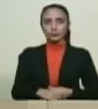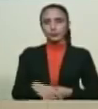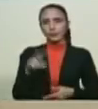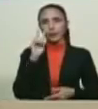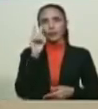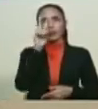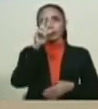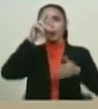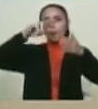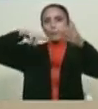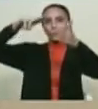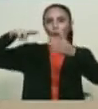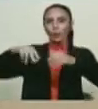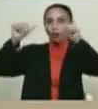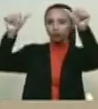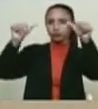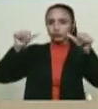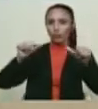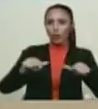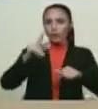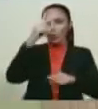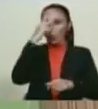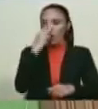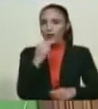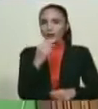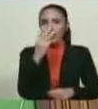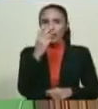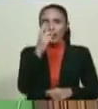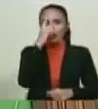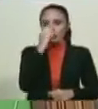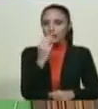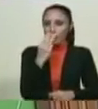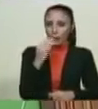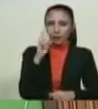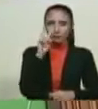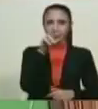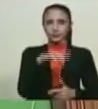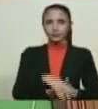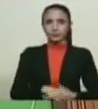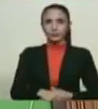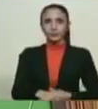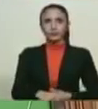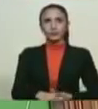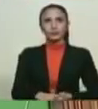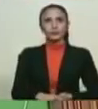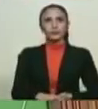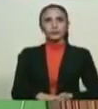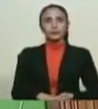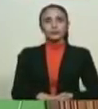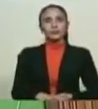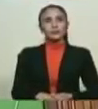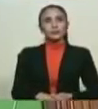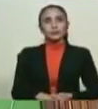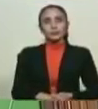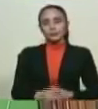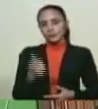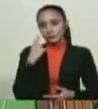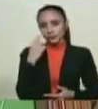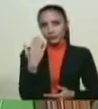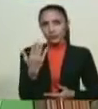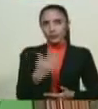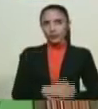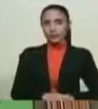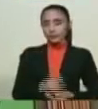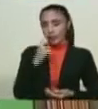Maduro, ¿qué vas a hacer por la revolución? Me dice Zamora desde allá. Mira, Zamora, ve, Zamora era